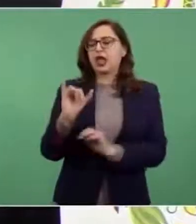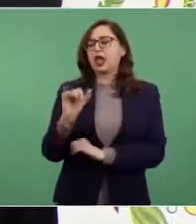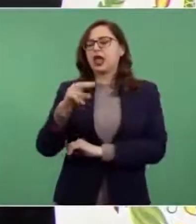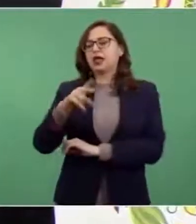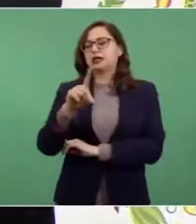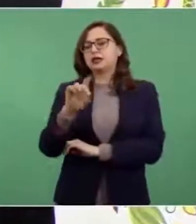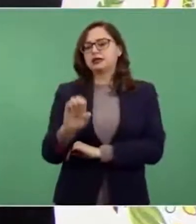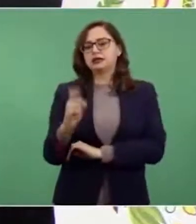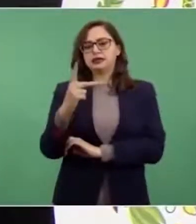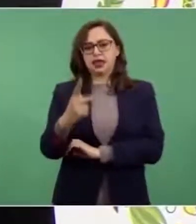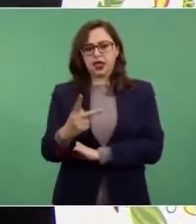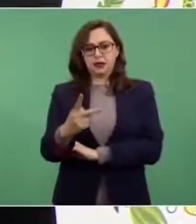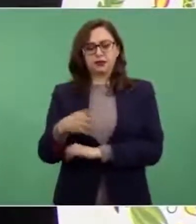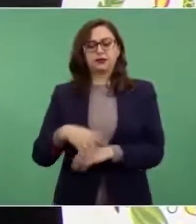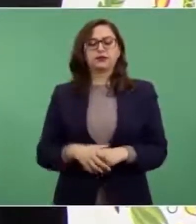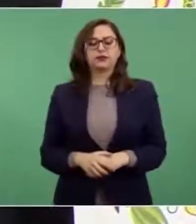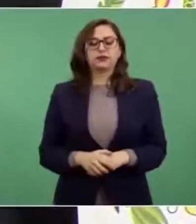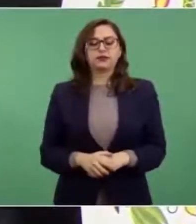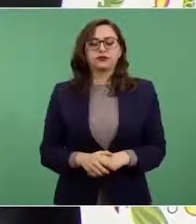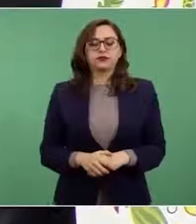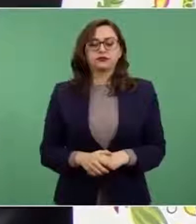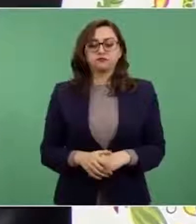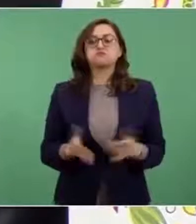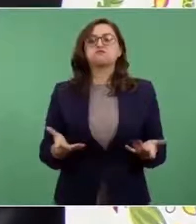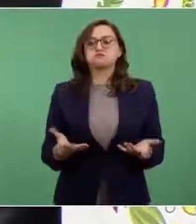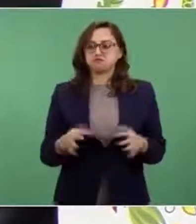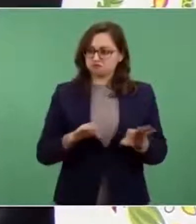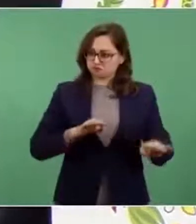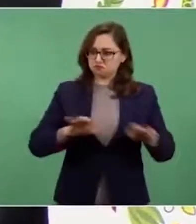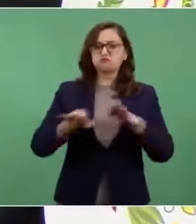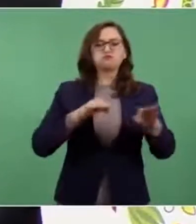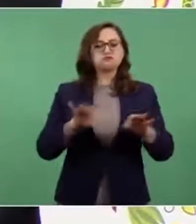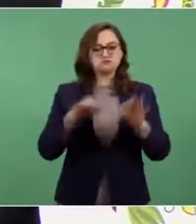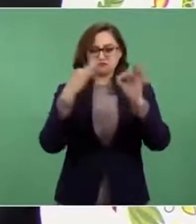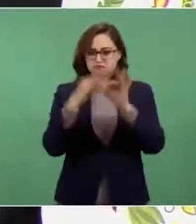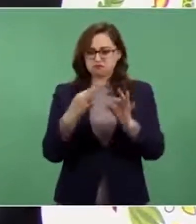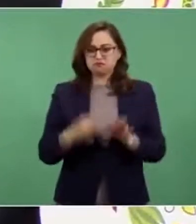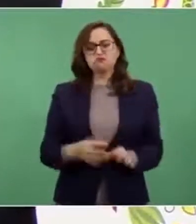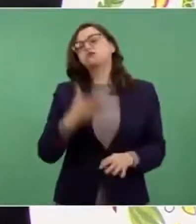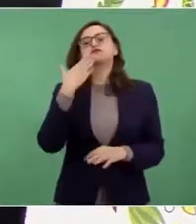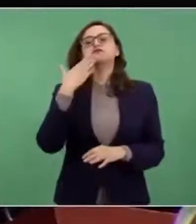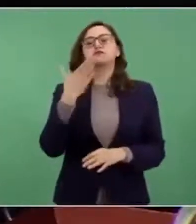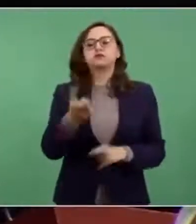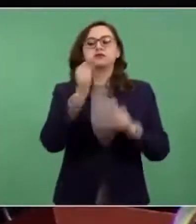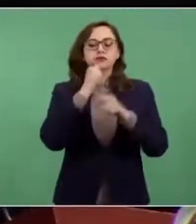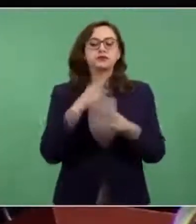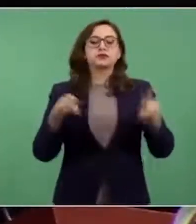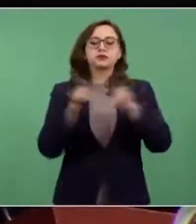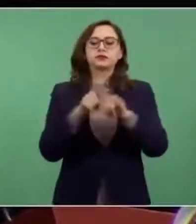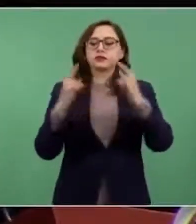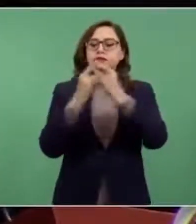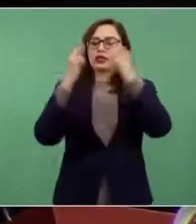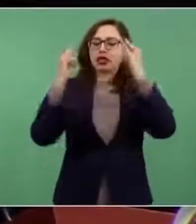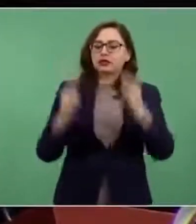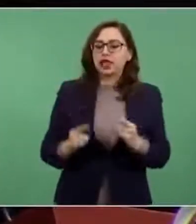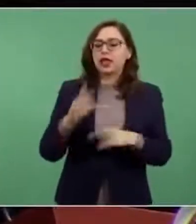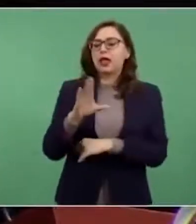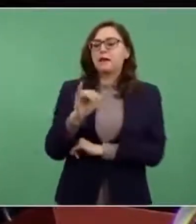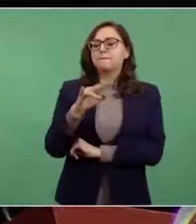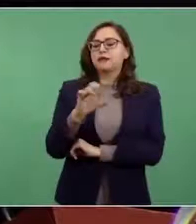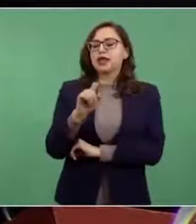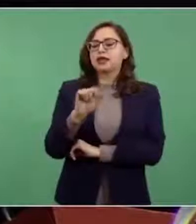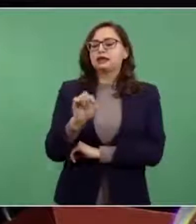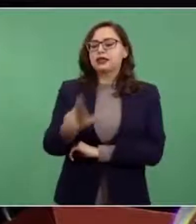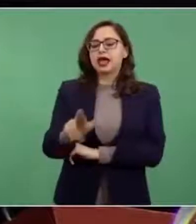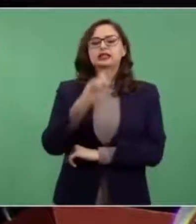lo robado y funciona el tianguis del bienestar para entregar bienes